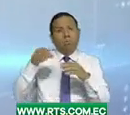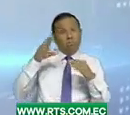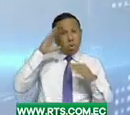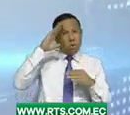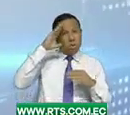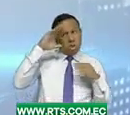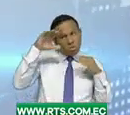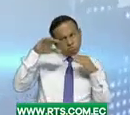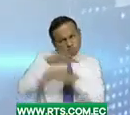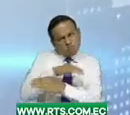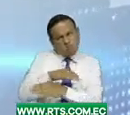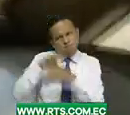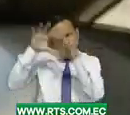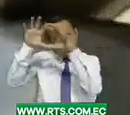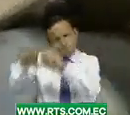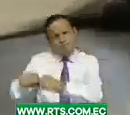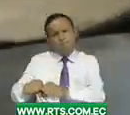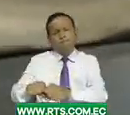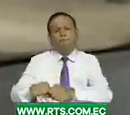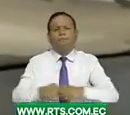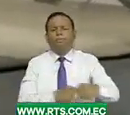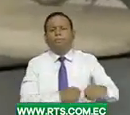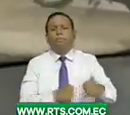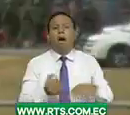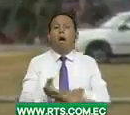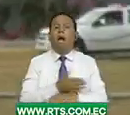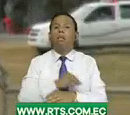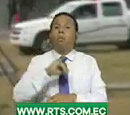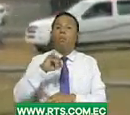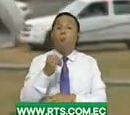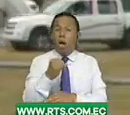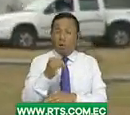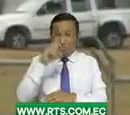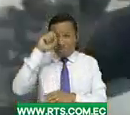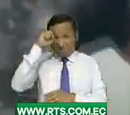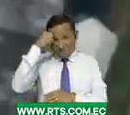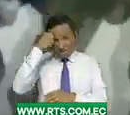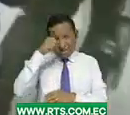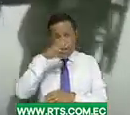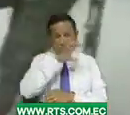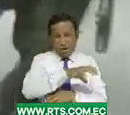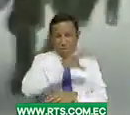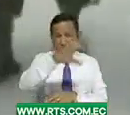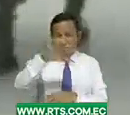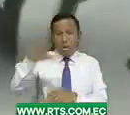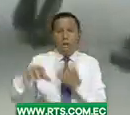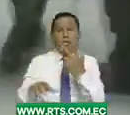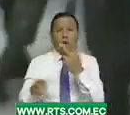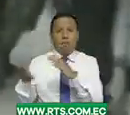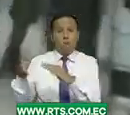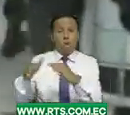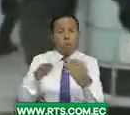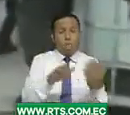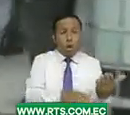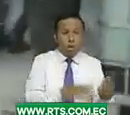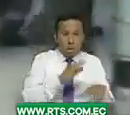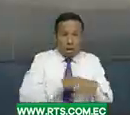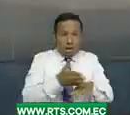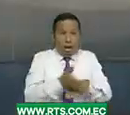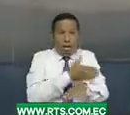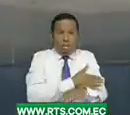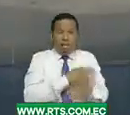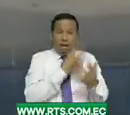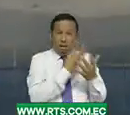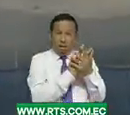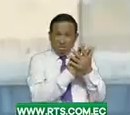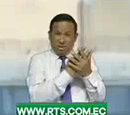en diferentes puntos el jueves pasado tras la matanza carcelaria en Cotopaxi, donde tampoco hay